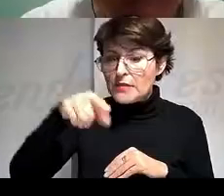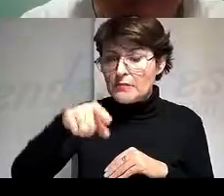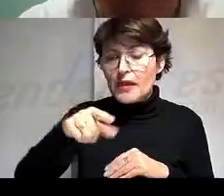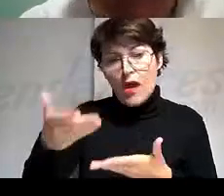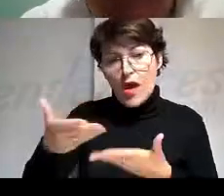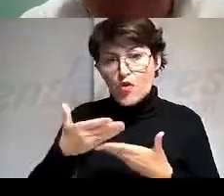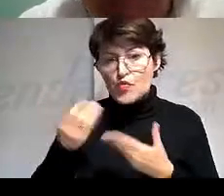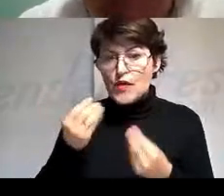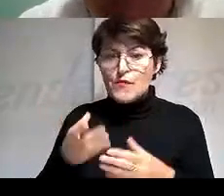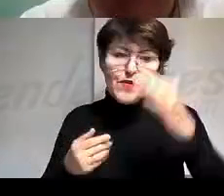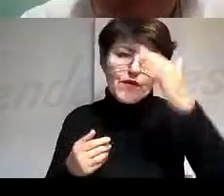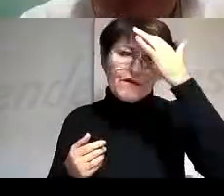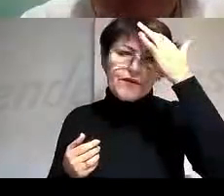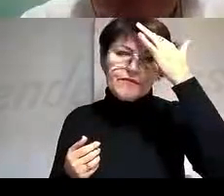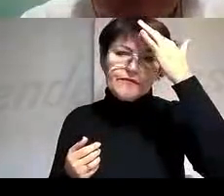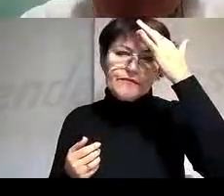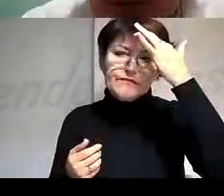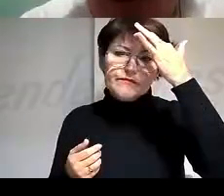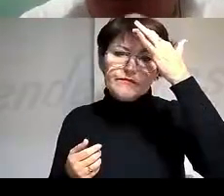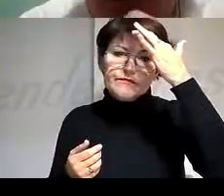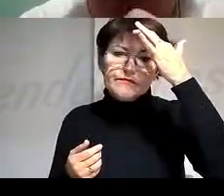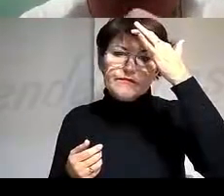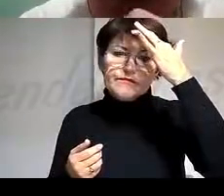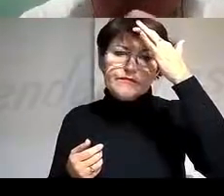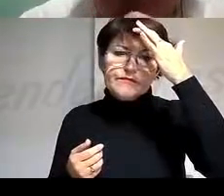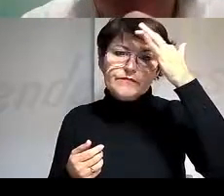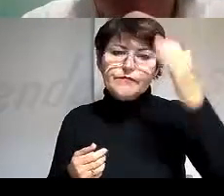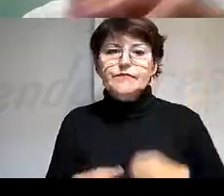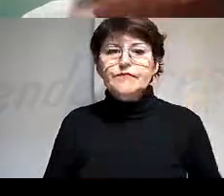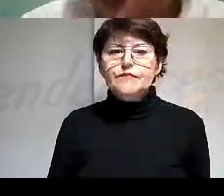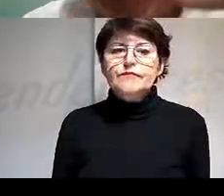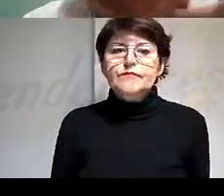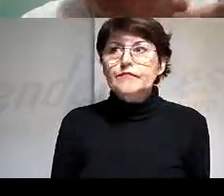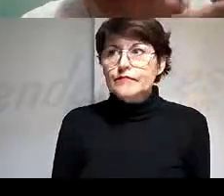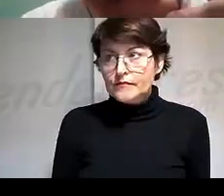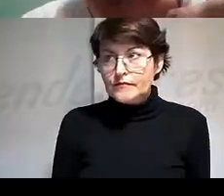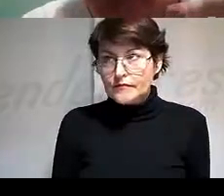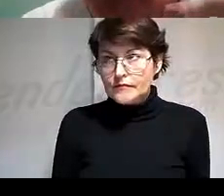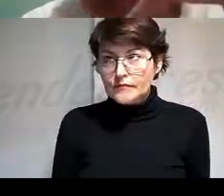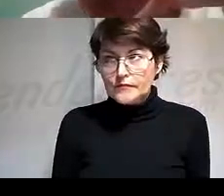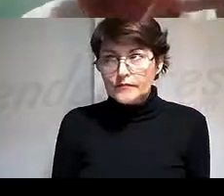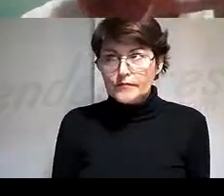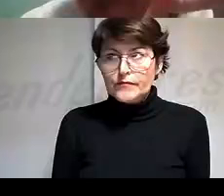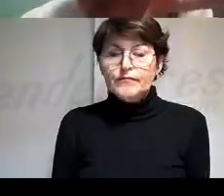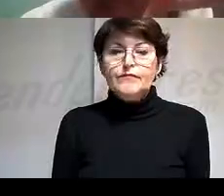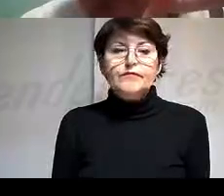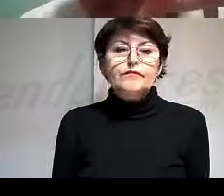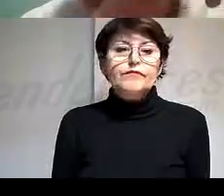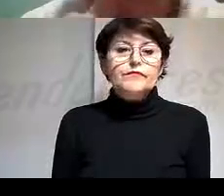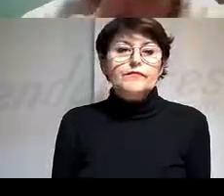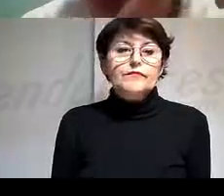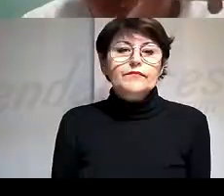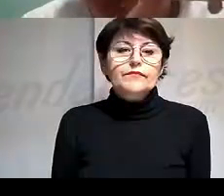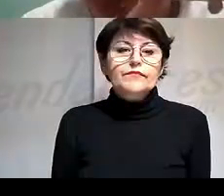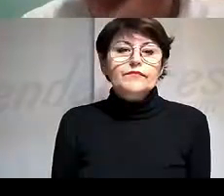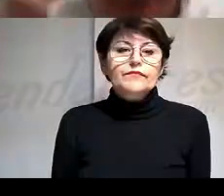interesante. Aparte se atribuye efecto antiinflamatorio y analgésico. El ácido hialurónico. El ácido